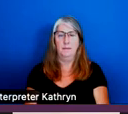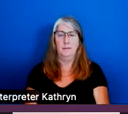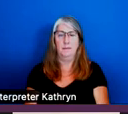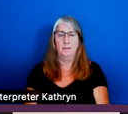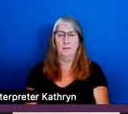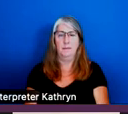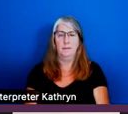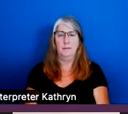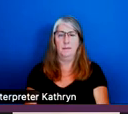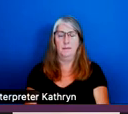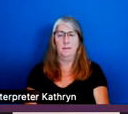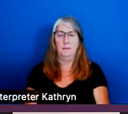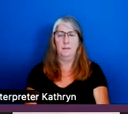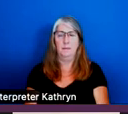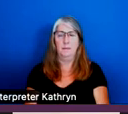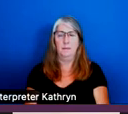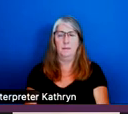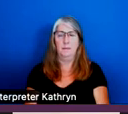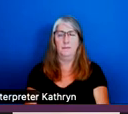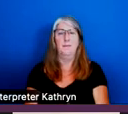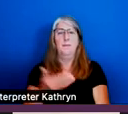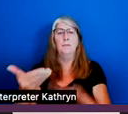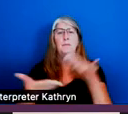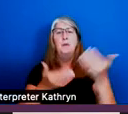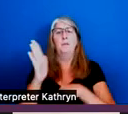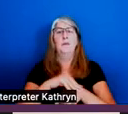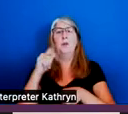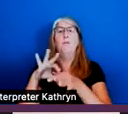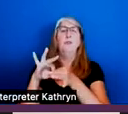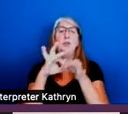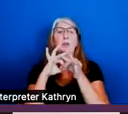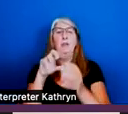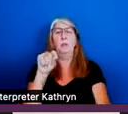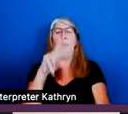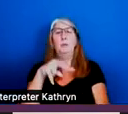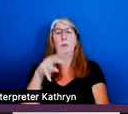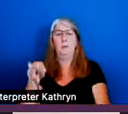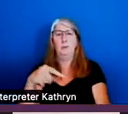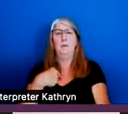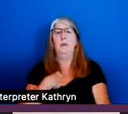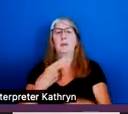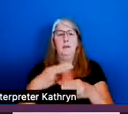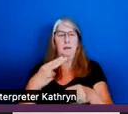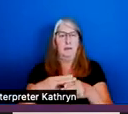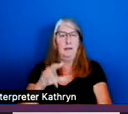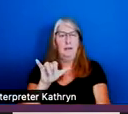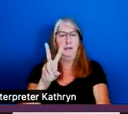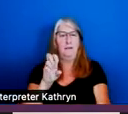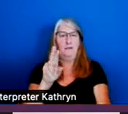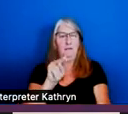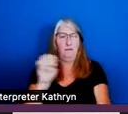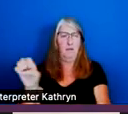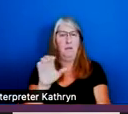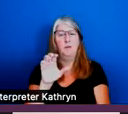accesar interpretación. Welcome to the Call for Unity 2022. My name is Ivonne Ortiz. And before